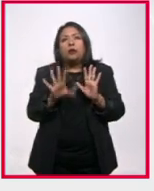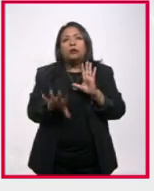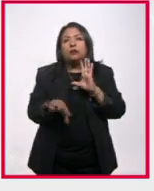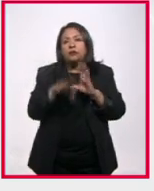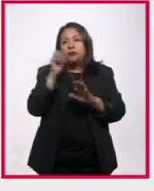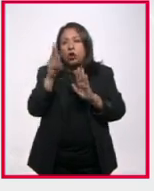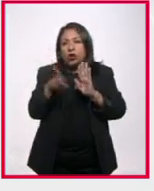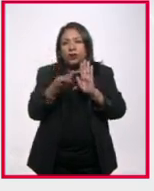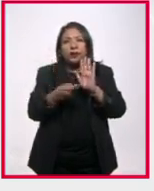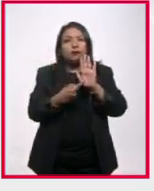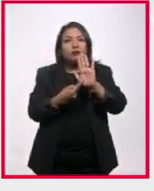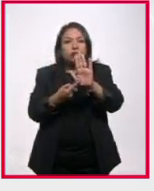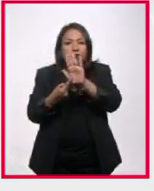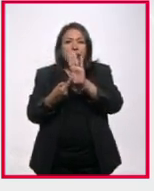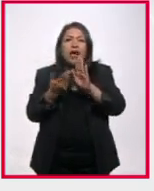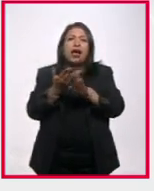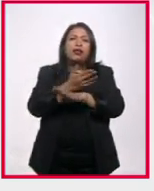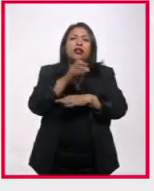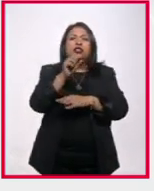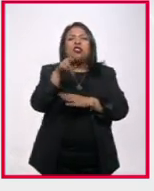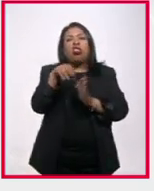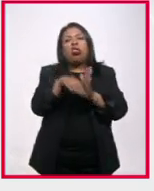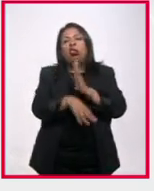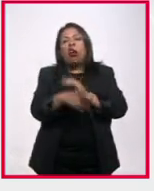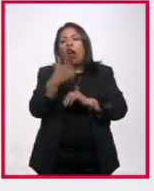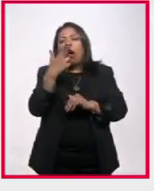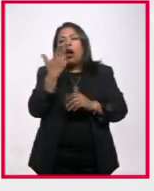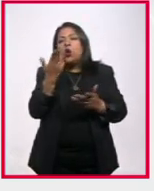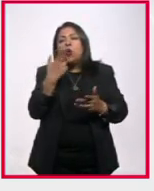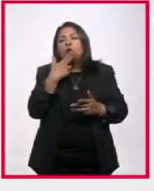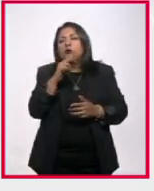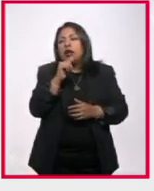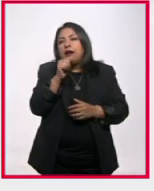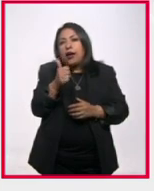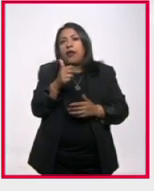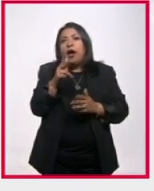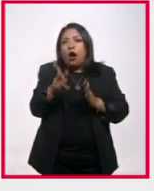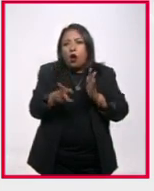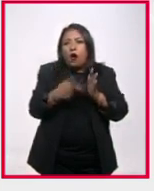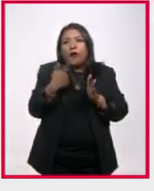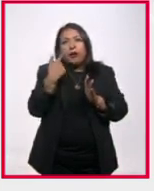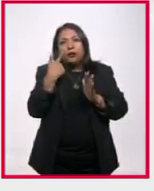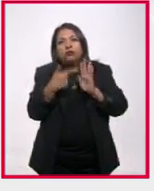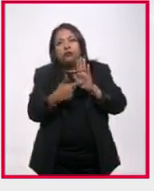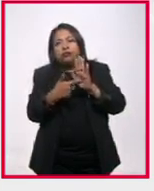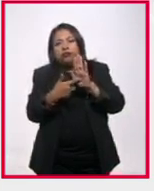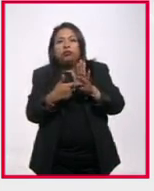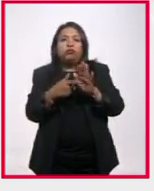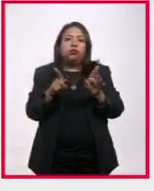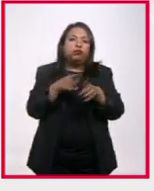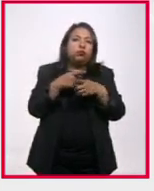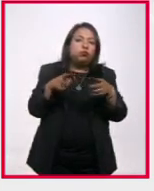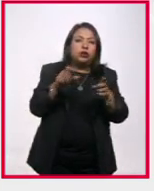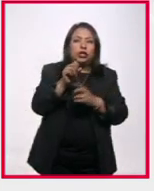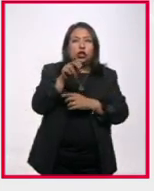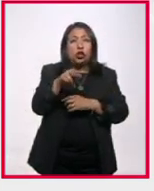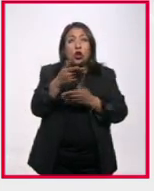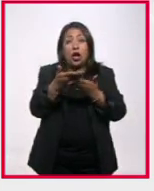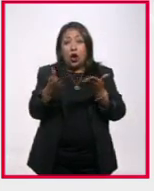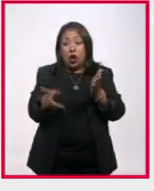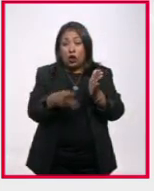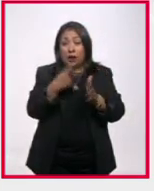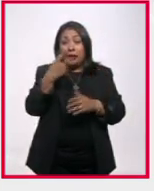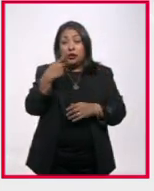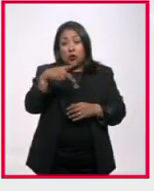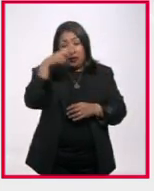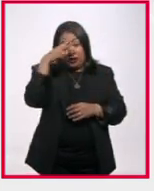a escena otra vez, no sones que se habían como caído en desuso. Y el son mexicano está siendo parte otra vez